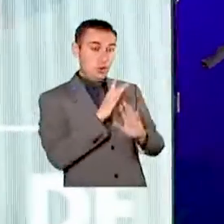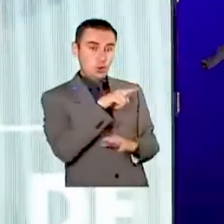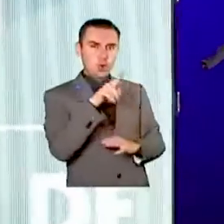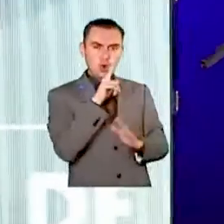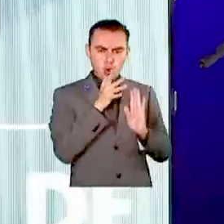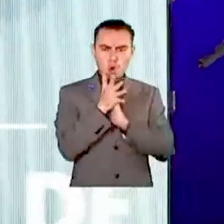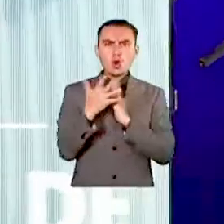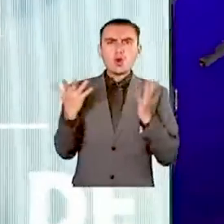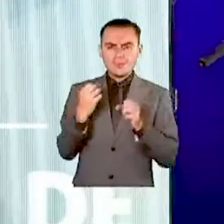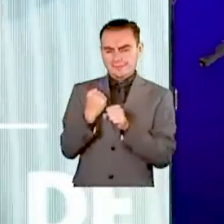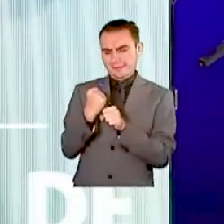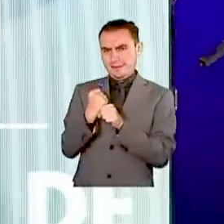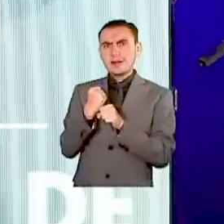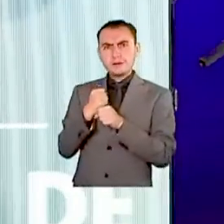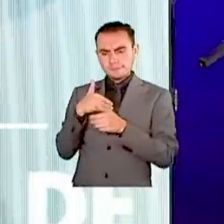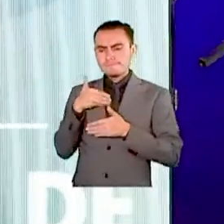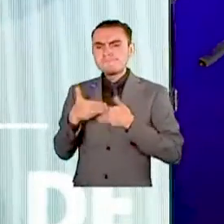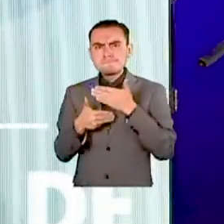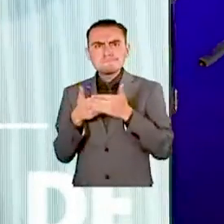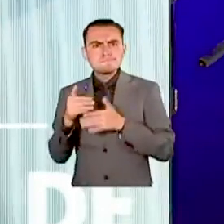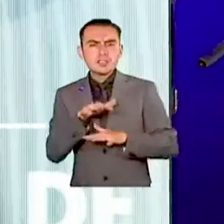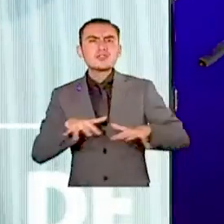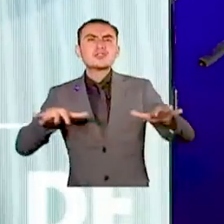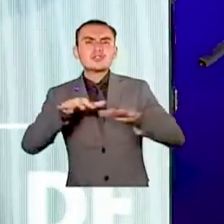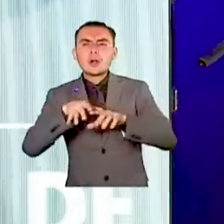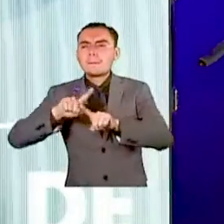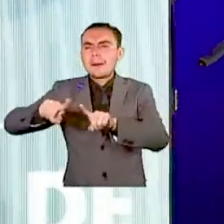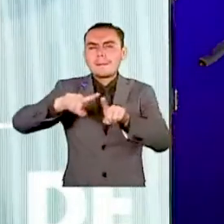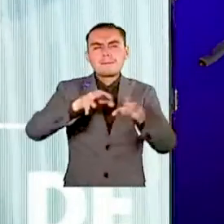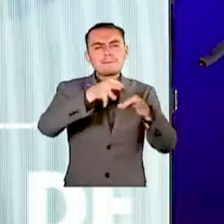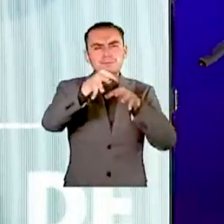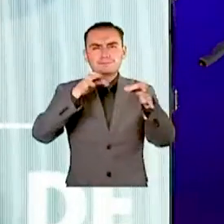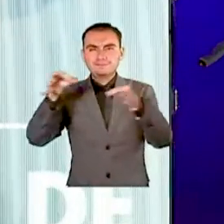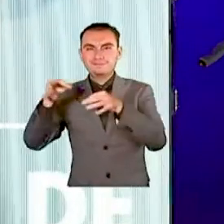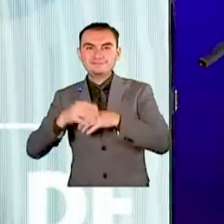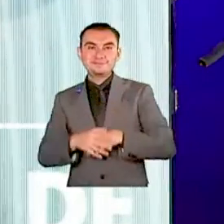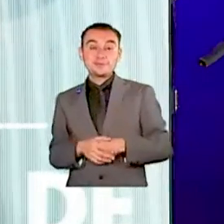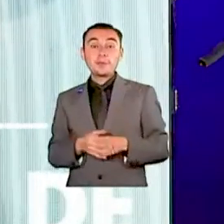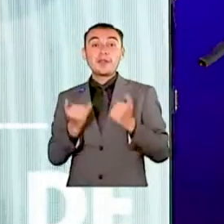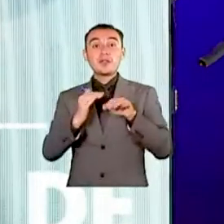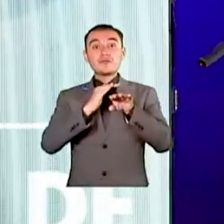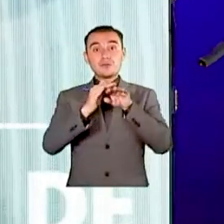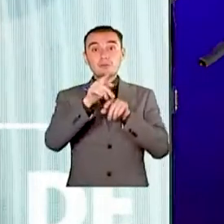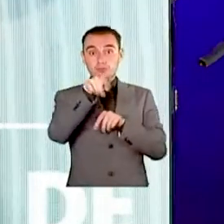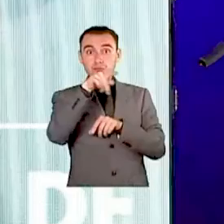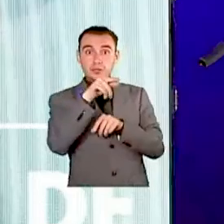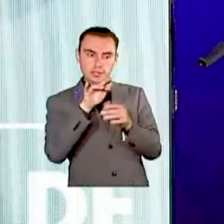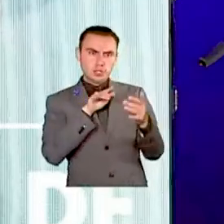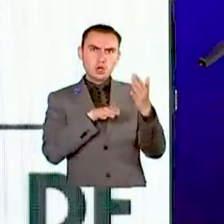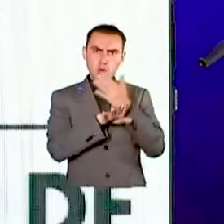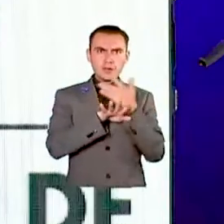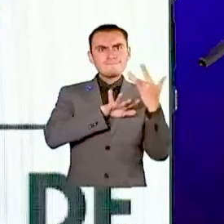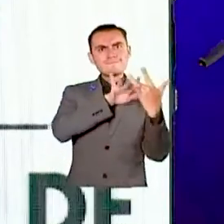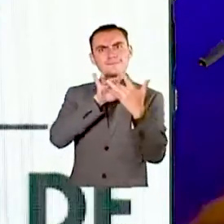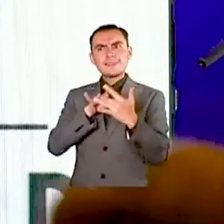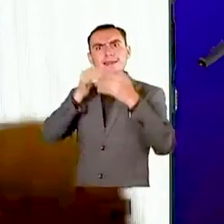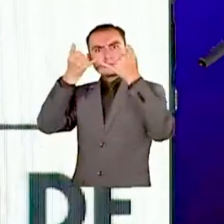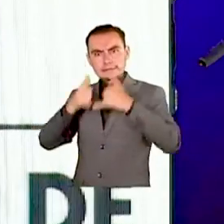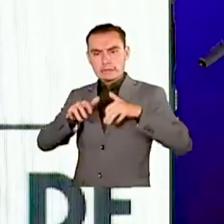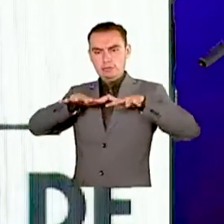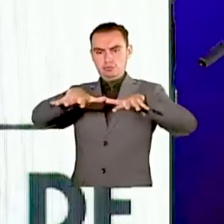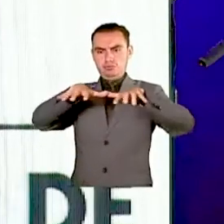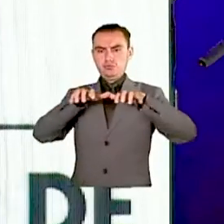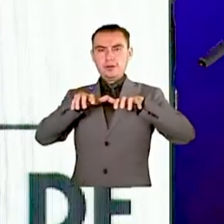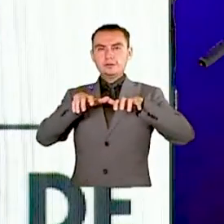como lo es el trabajo que se está adelantando en los territorios. Invitamos a quienes siguen esta transmisión a que una vez concluya este